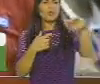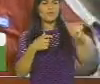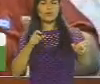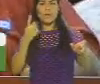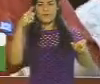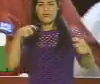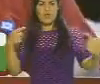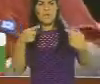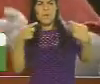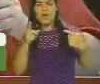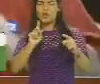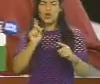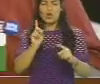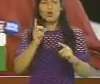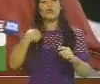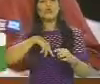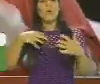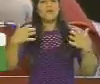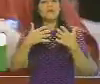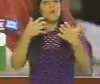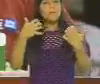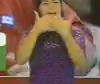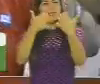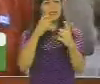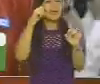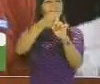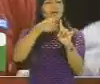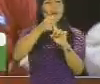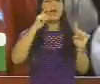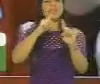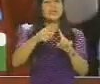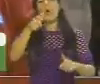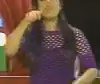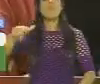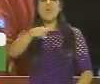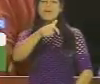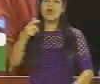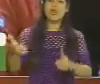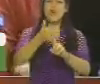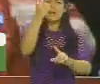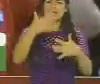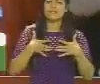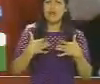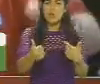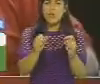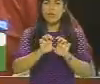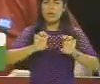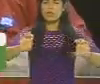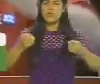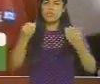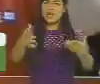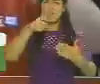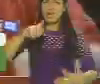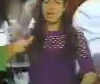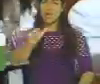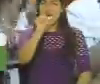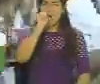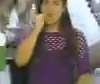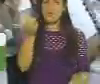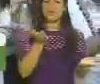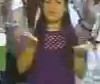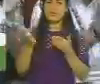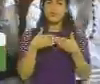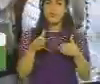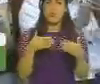cuchillo y un machete. Estamos en la batalla de que nuestro pueblo tenga salud, tenga educación, tenga agua, tenga servicios